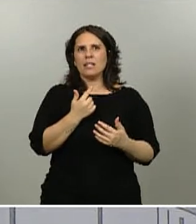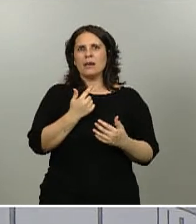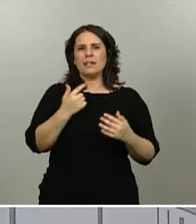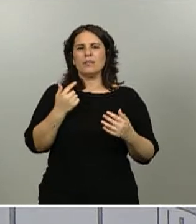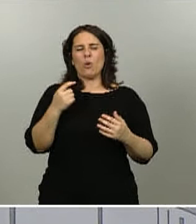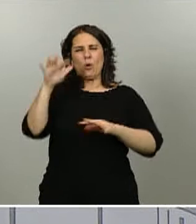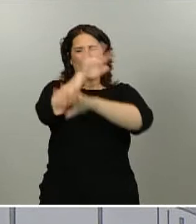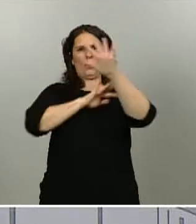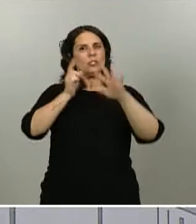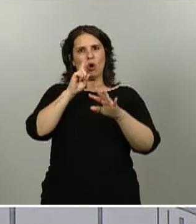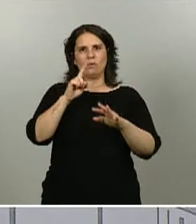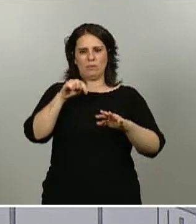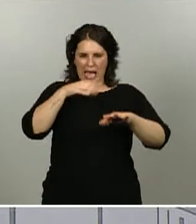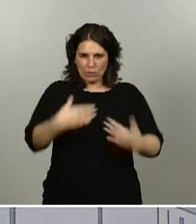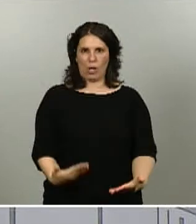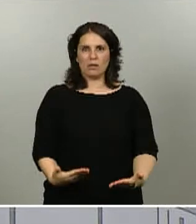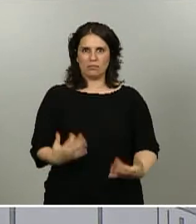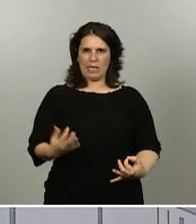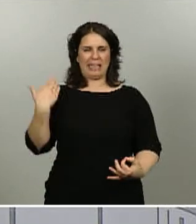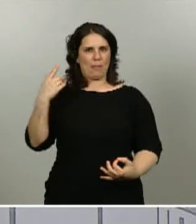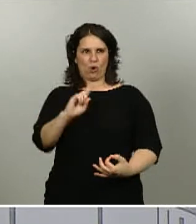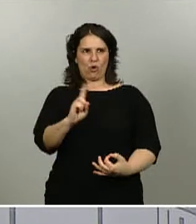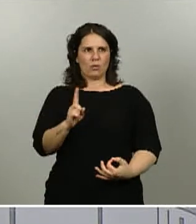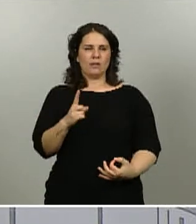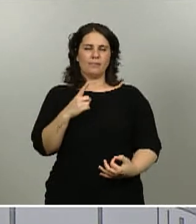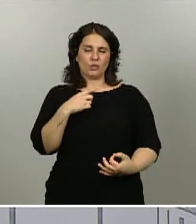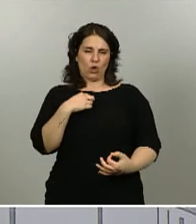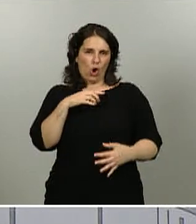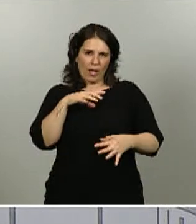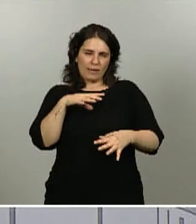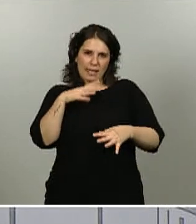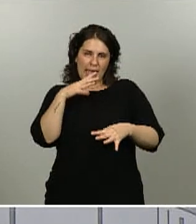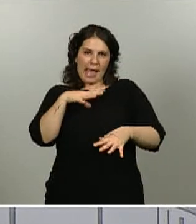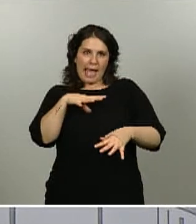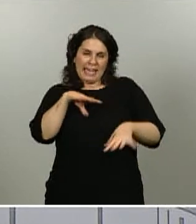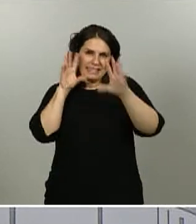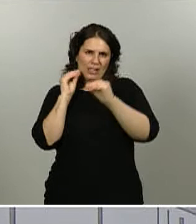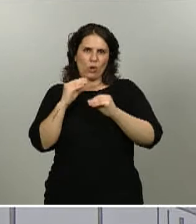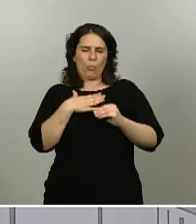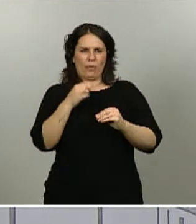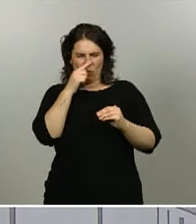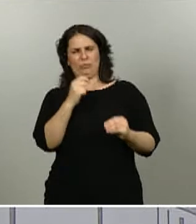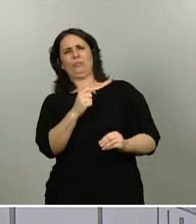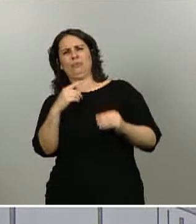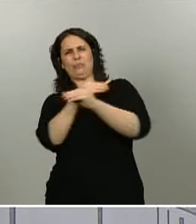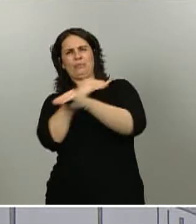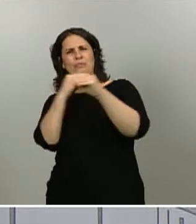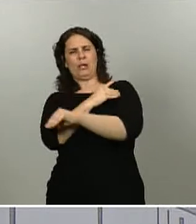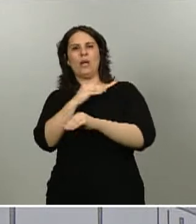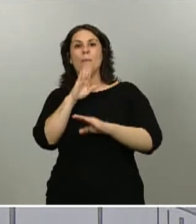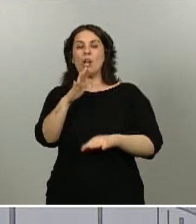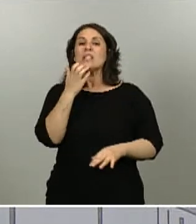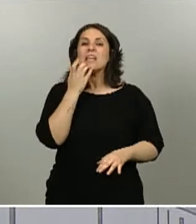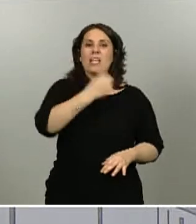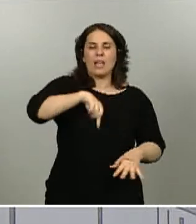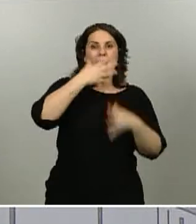tiempo. Entiendo que puede llamar la atención los primeros días, pero si van entendiendo la diferencia entre fecha de notificación